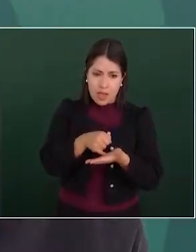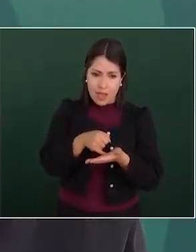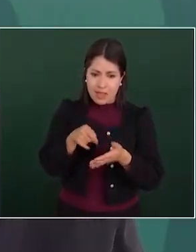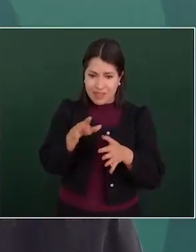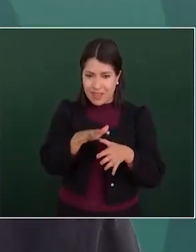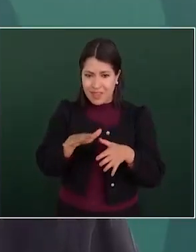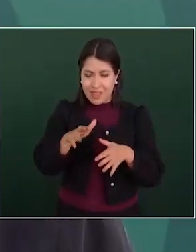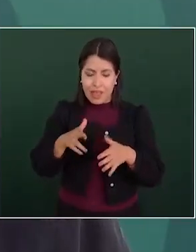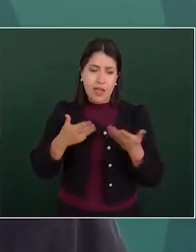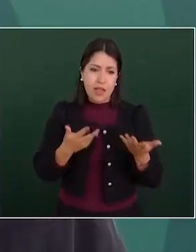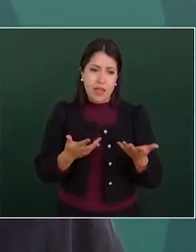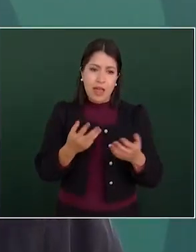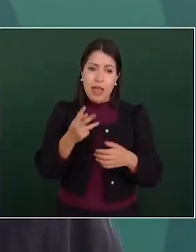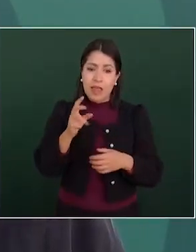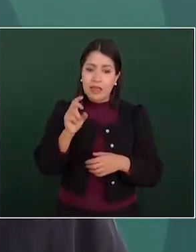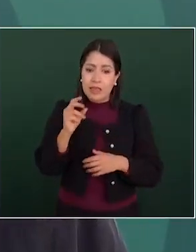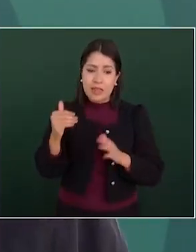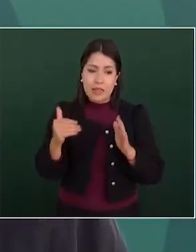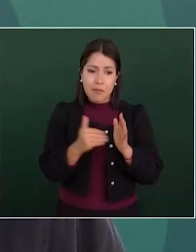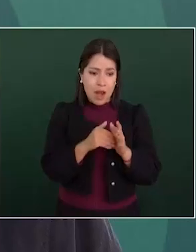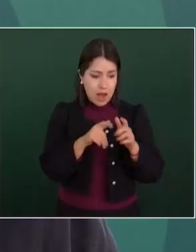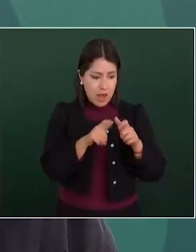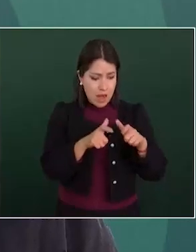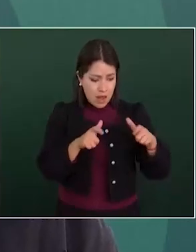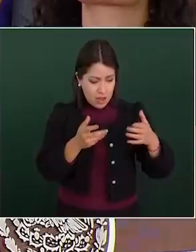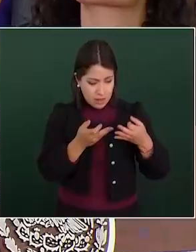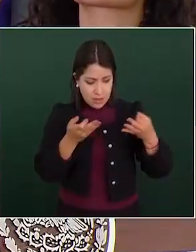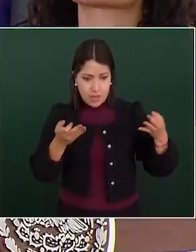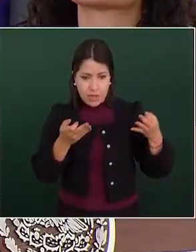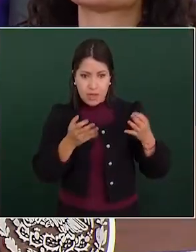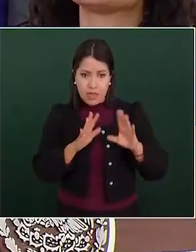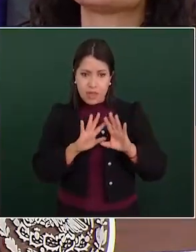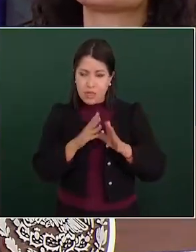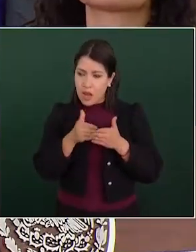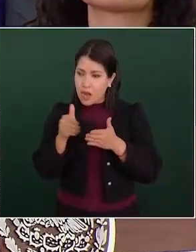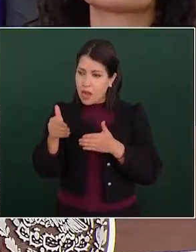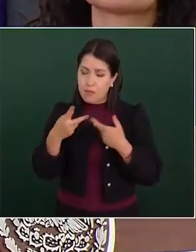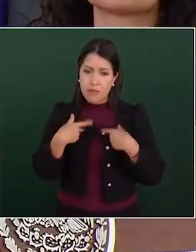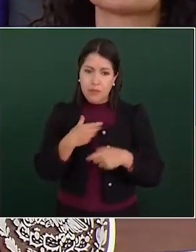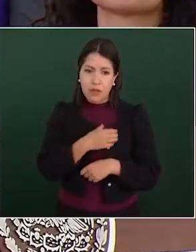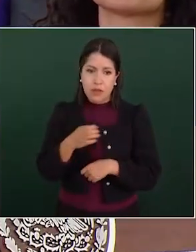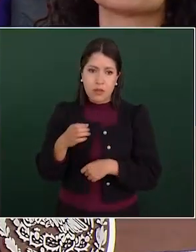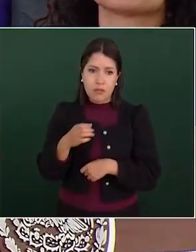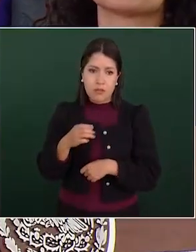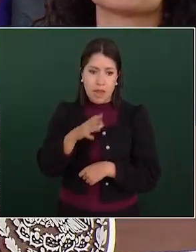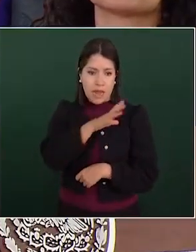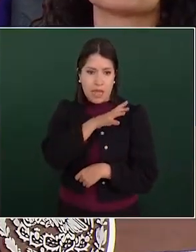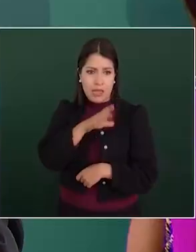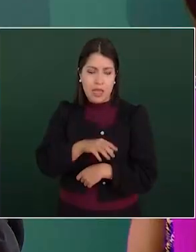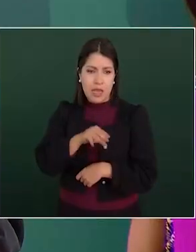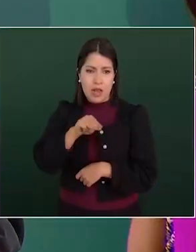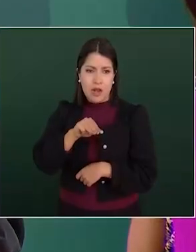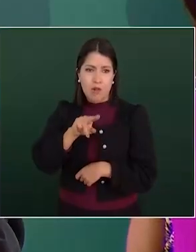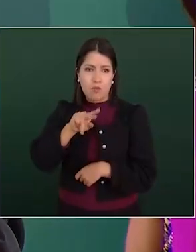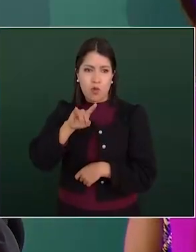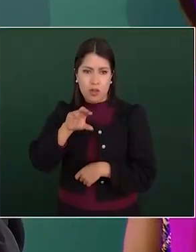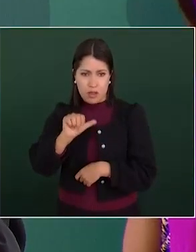Sumacinta, 30,000 hectáreas, y habían despojado a los campesinos. Y llegó el general Mújica,